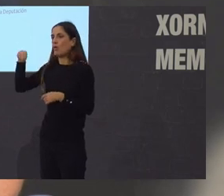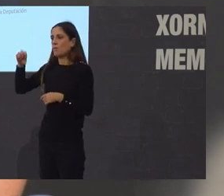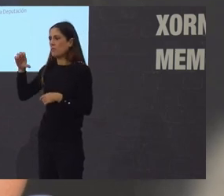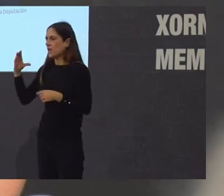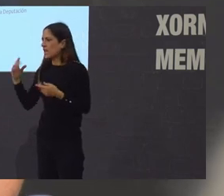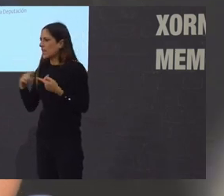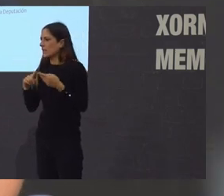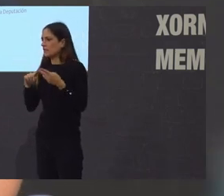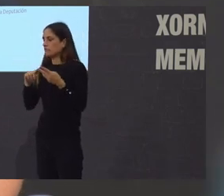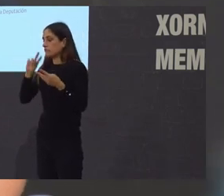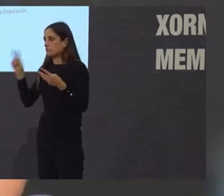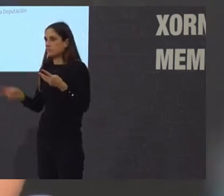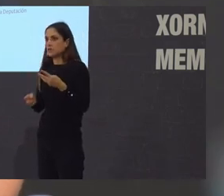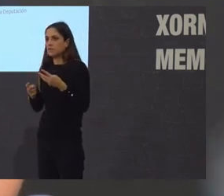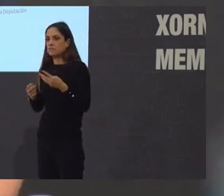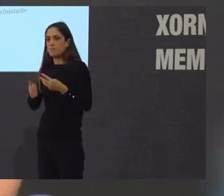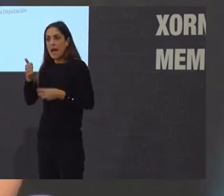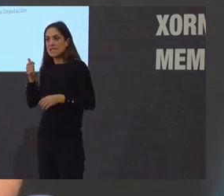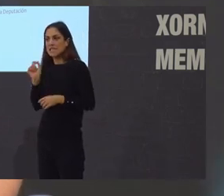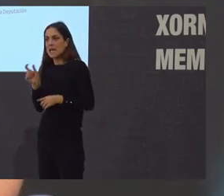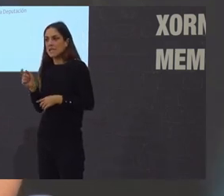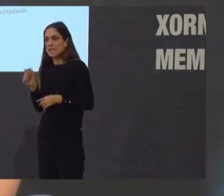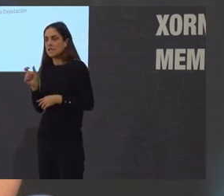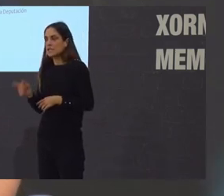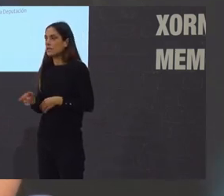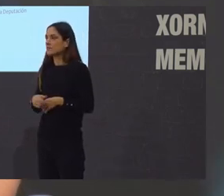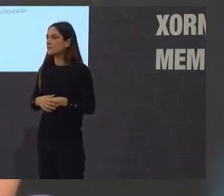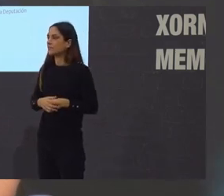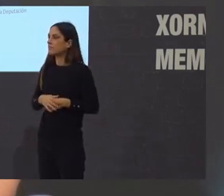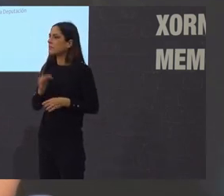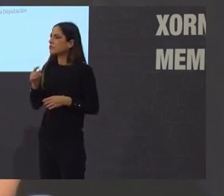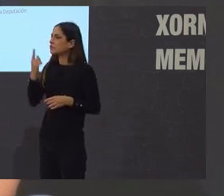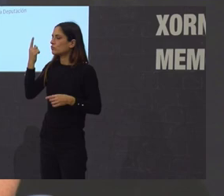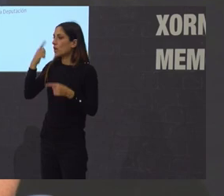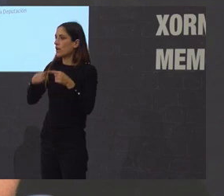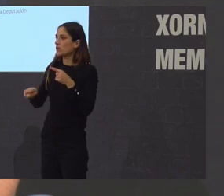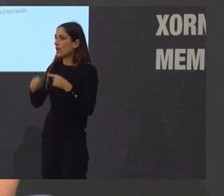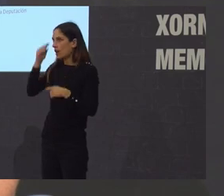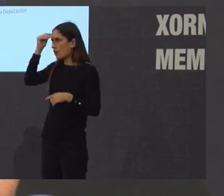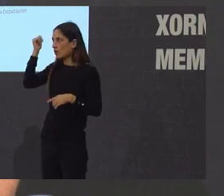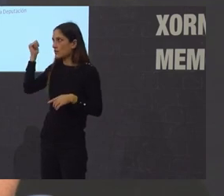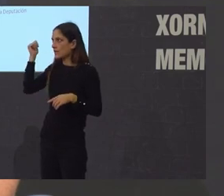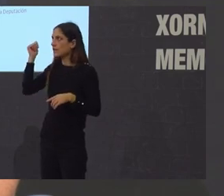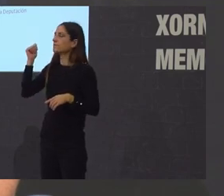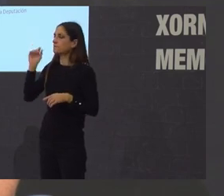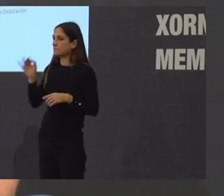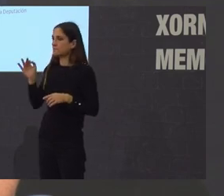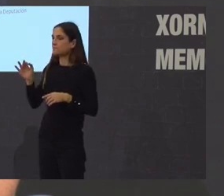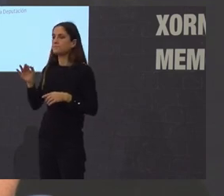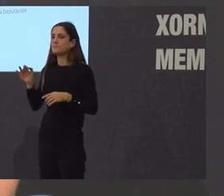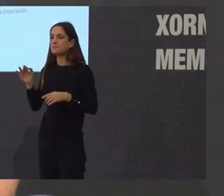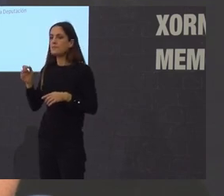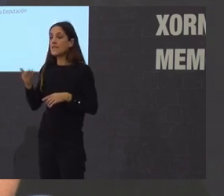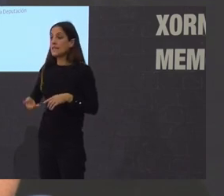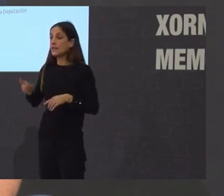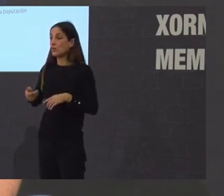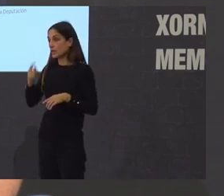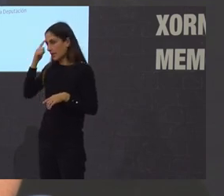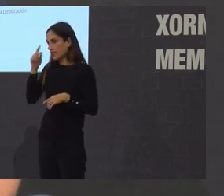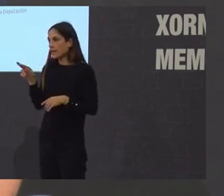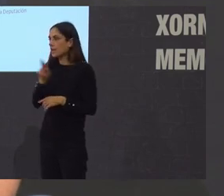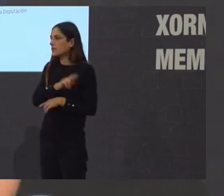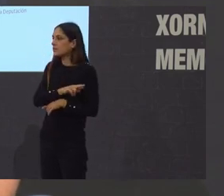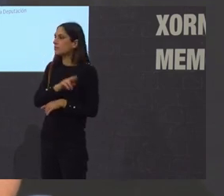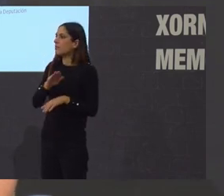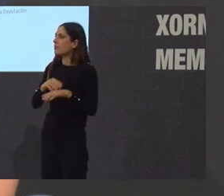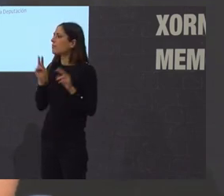es una cosa maravillosa. De hecho, fíjate, y una cosa que se me olvida de la burguesía andaluza, que es importante recuperar para